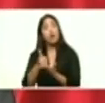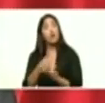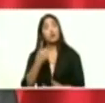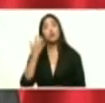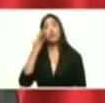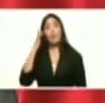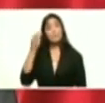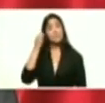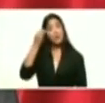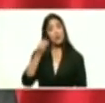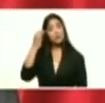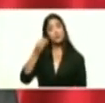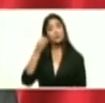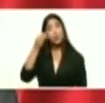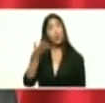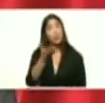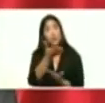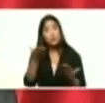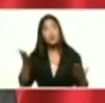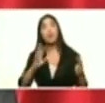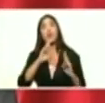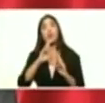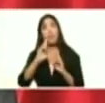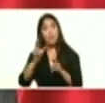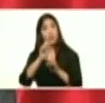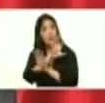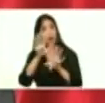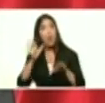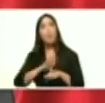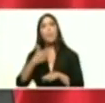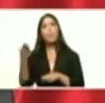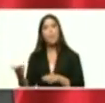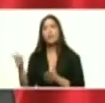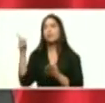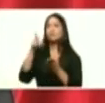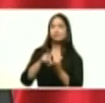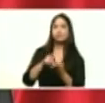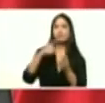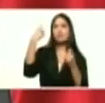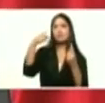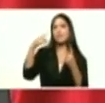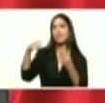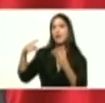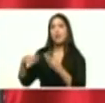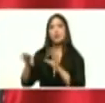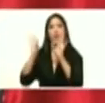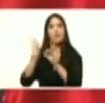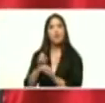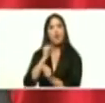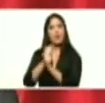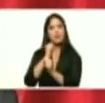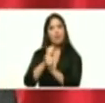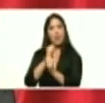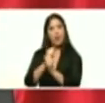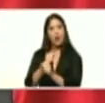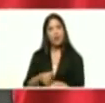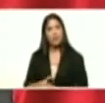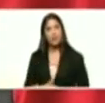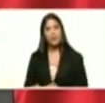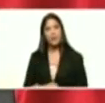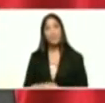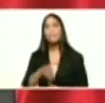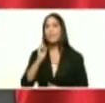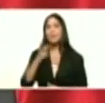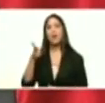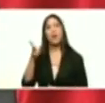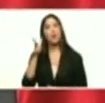pienso, que usted le ha respondido, también, porque ha venido asistiendo, a los distintos, mesas de trabajo, los motores, ha venido, no solo